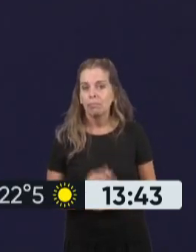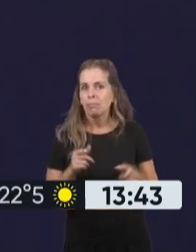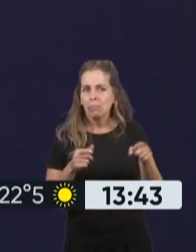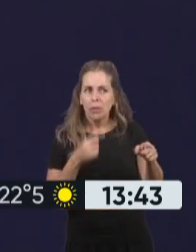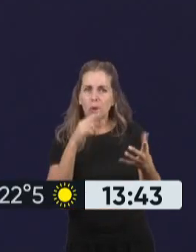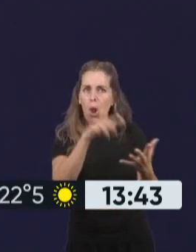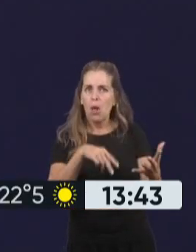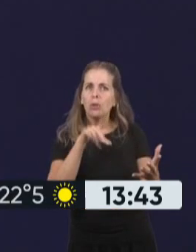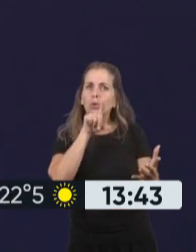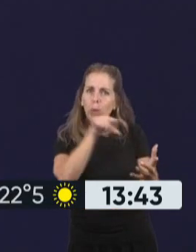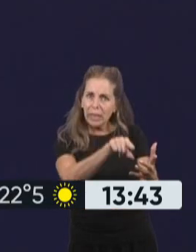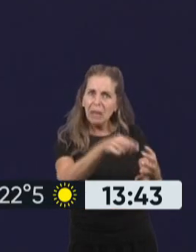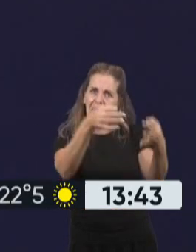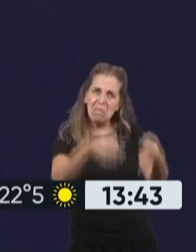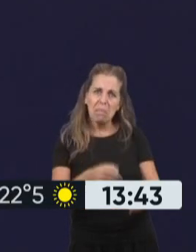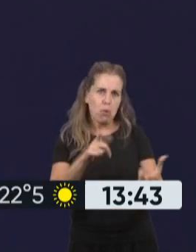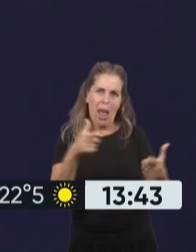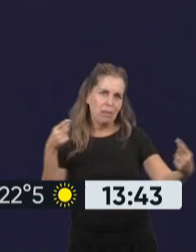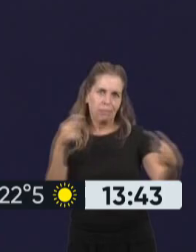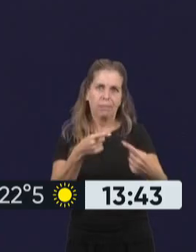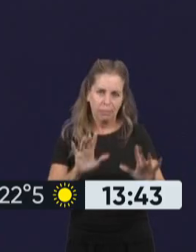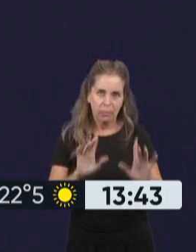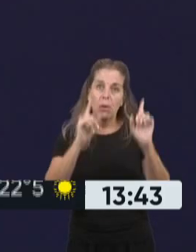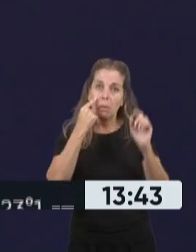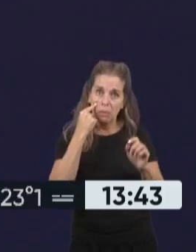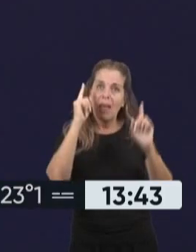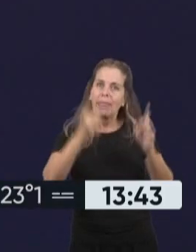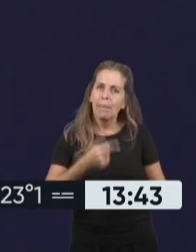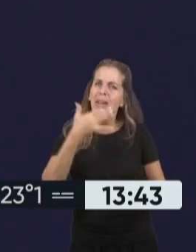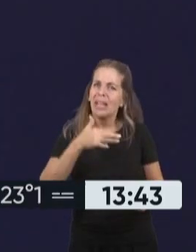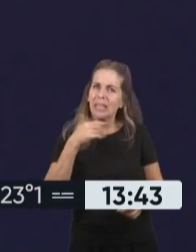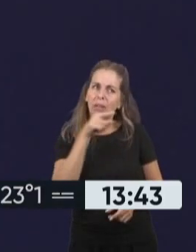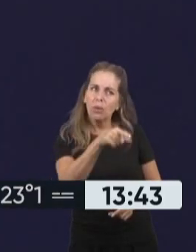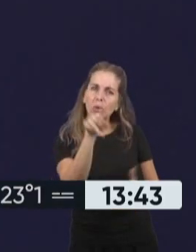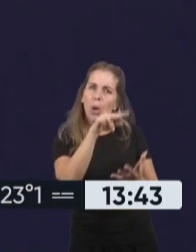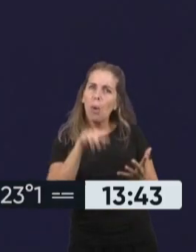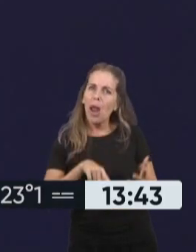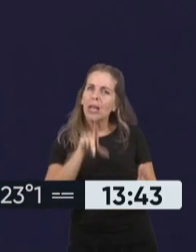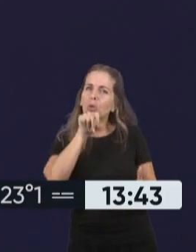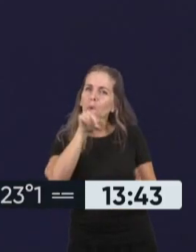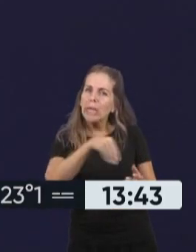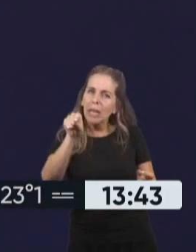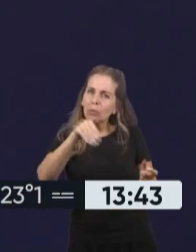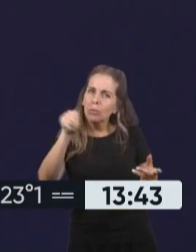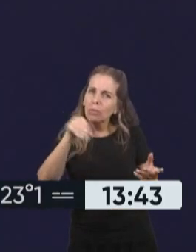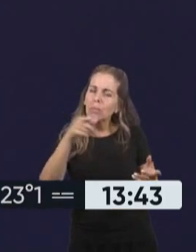ninguna, absolutamente ninguna inconsistencia. Entiendo también, porque esos tweets creo que se fueron